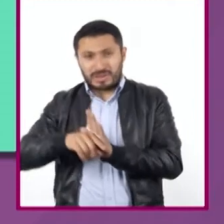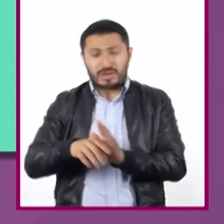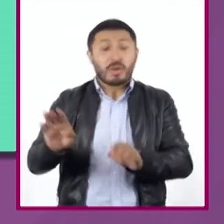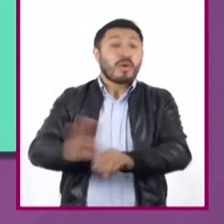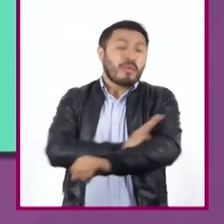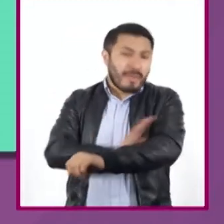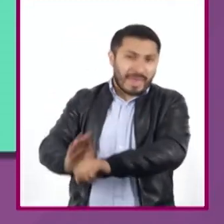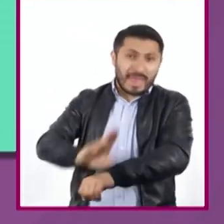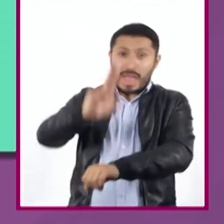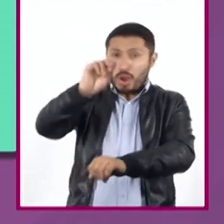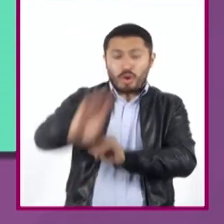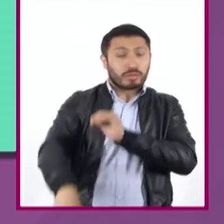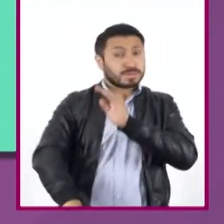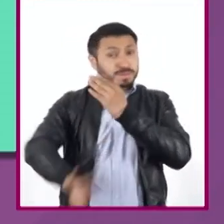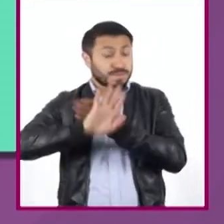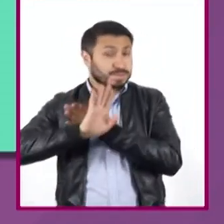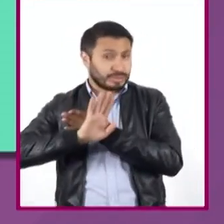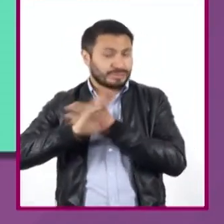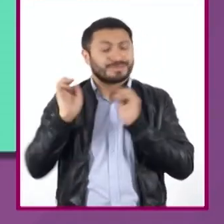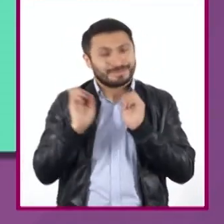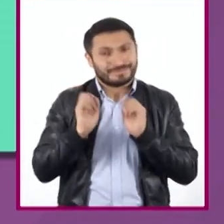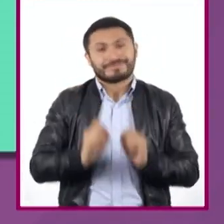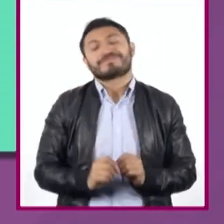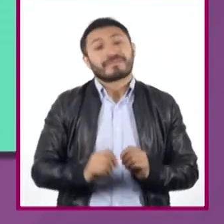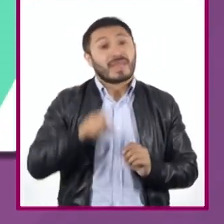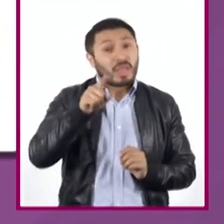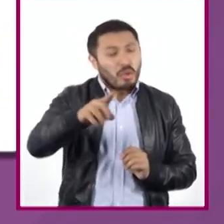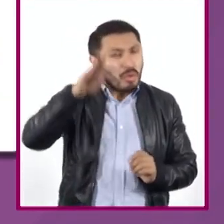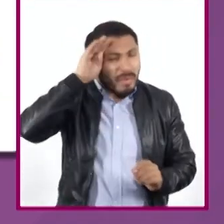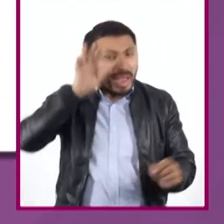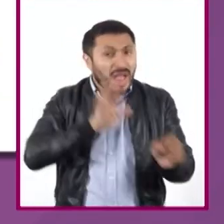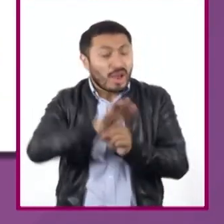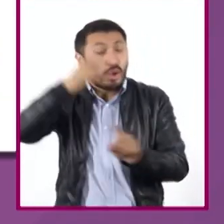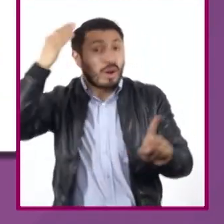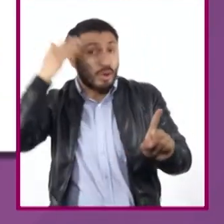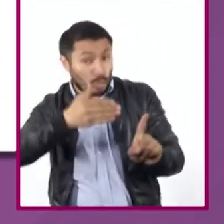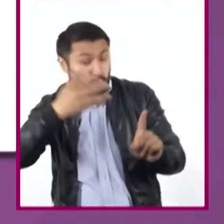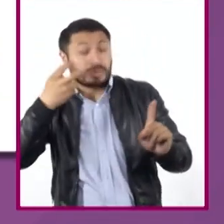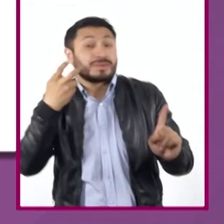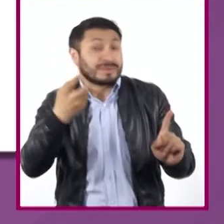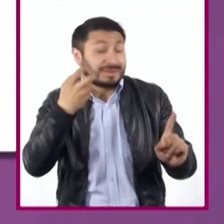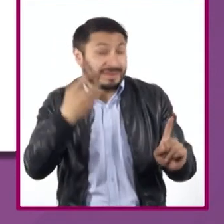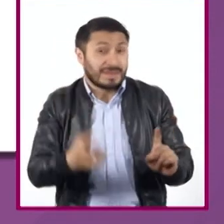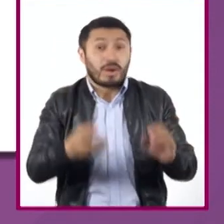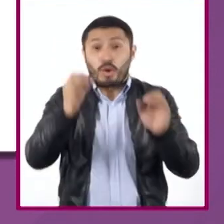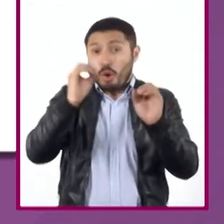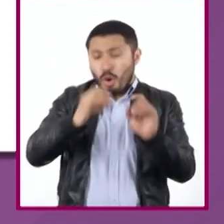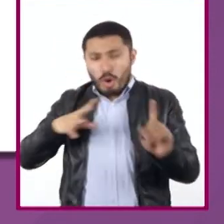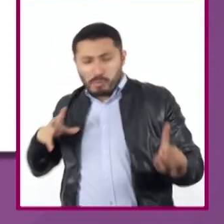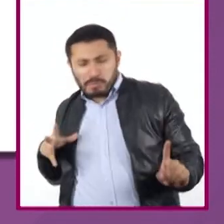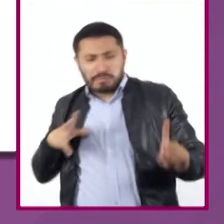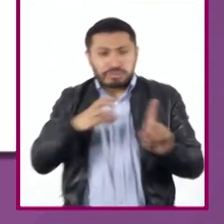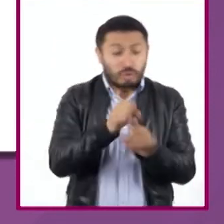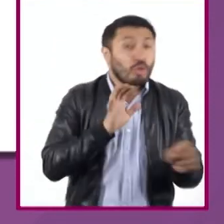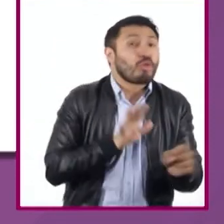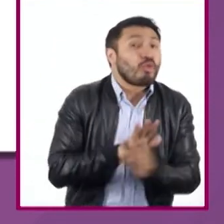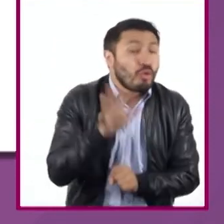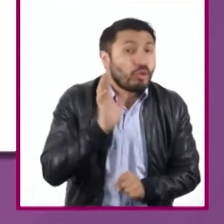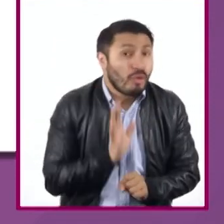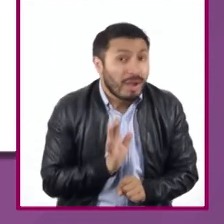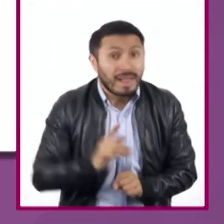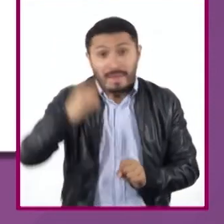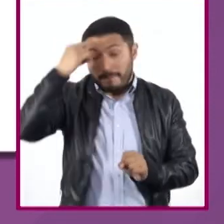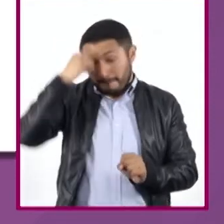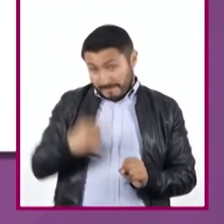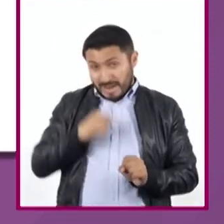elegir una u otra. Piensa en lo que quieres, en tus objetivos o en la meta que deseas alcanzar. Mientras